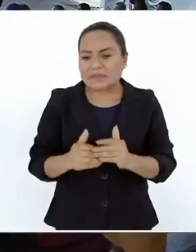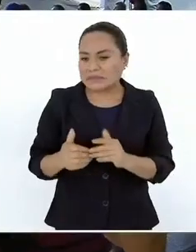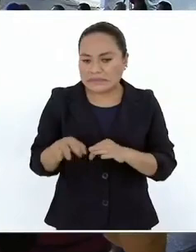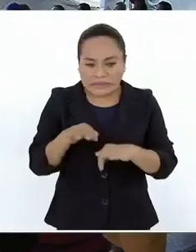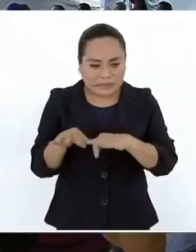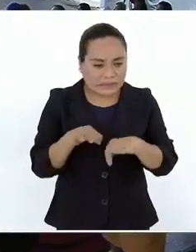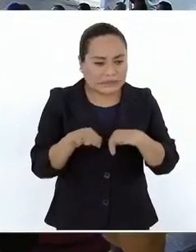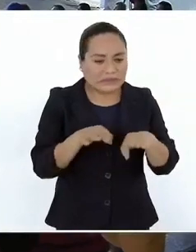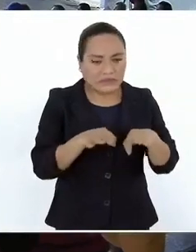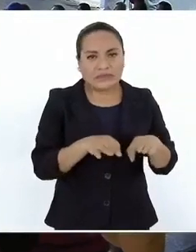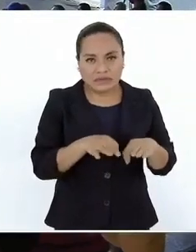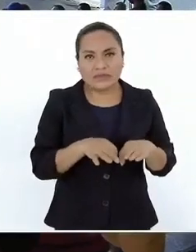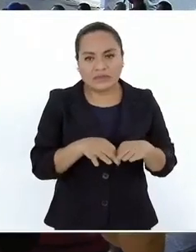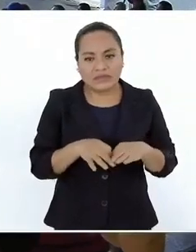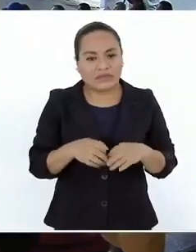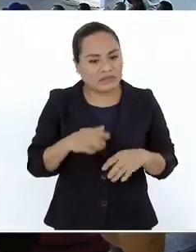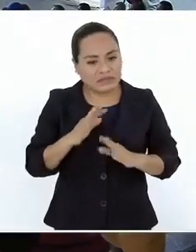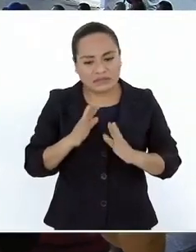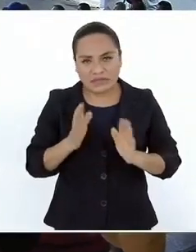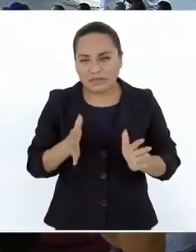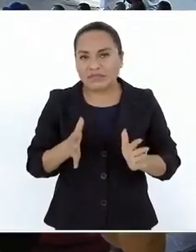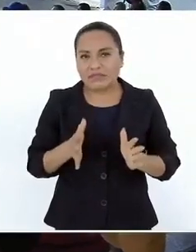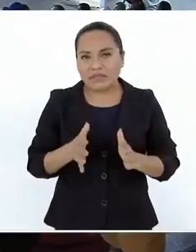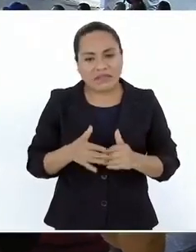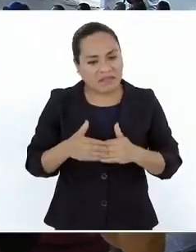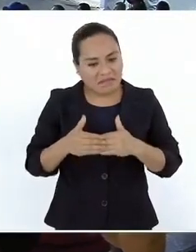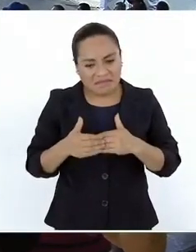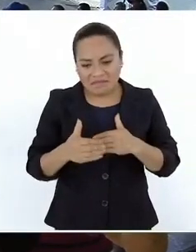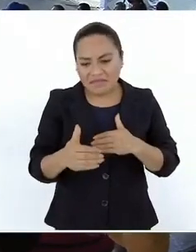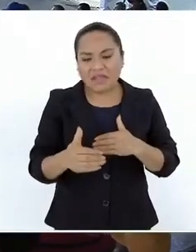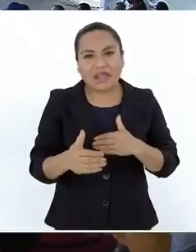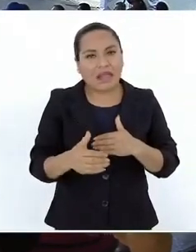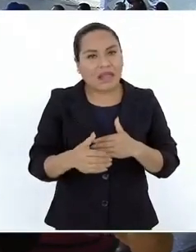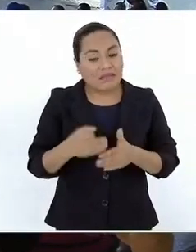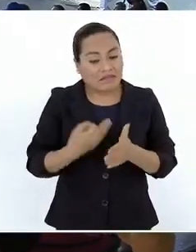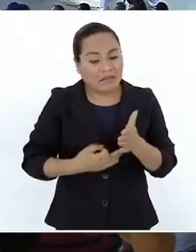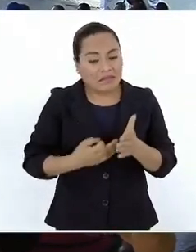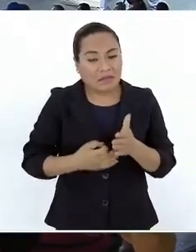pero hay que dar el último jalón